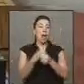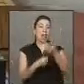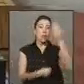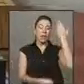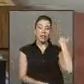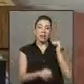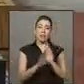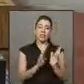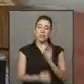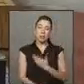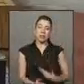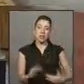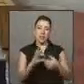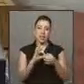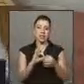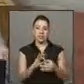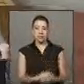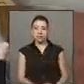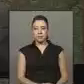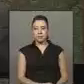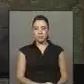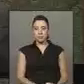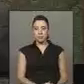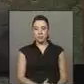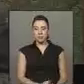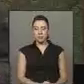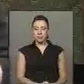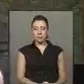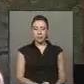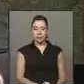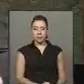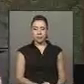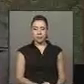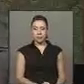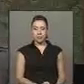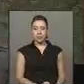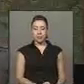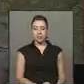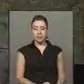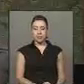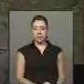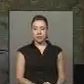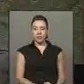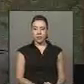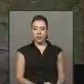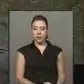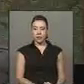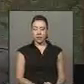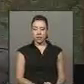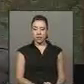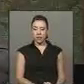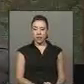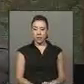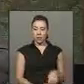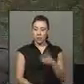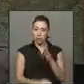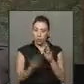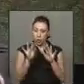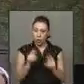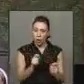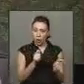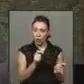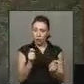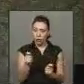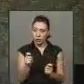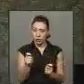Presidente, muchas gracias. Muchas gracias. Le ofrezco la palabra. ¿Solicitó oficio, señor diputado?